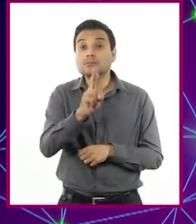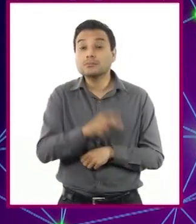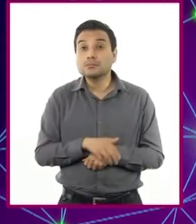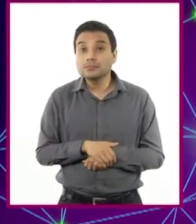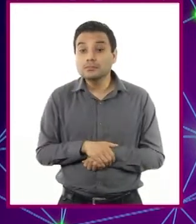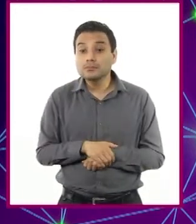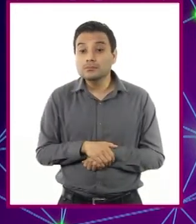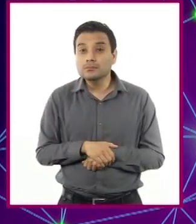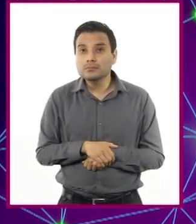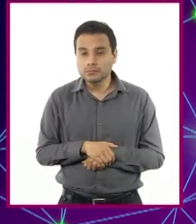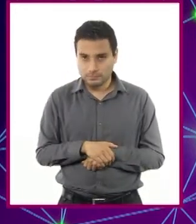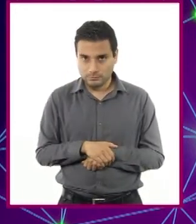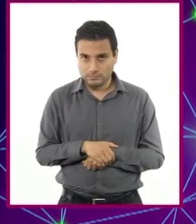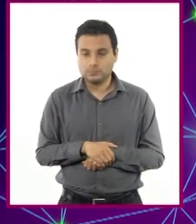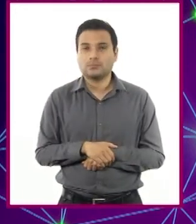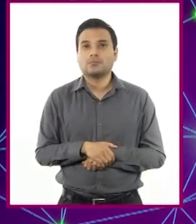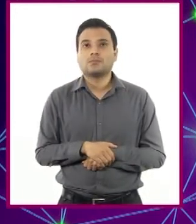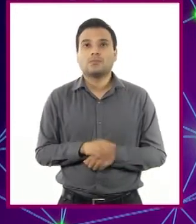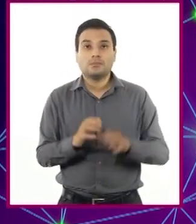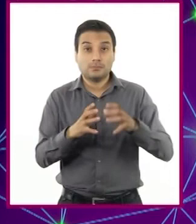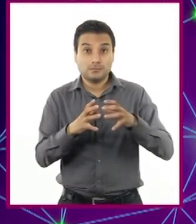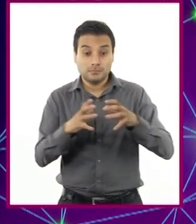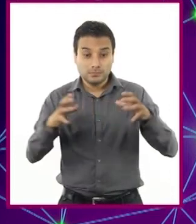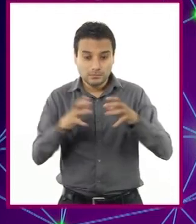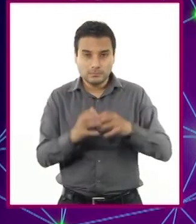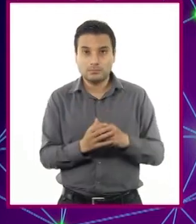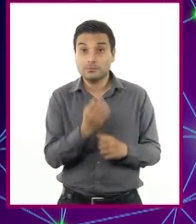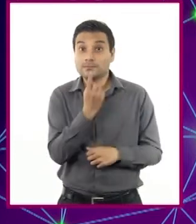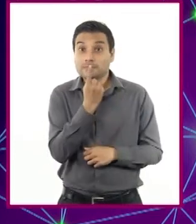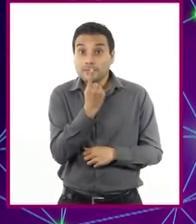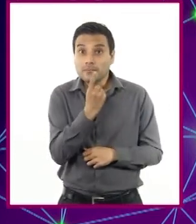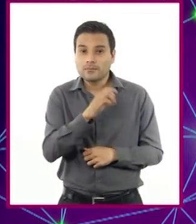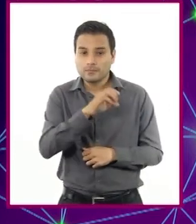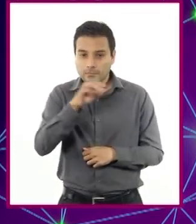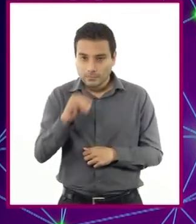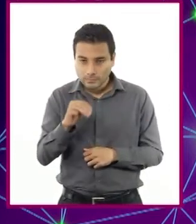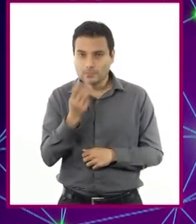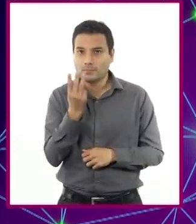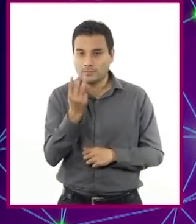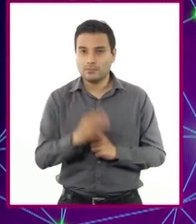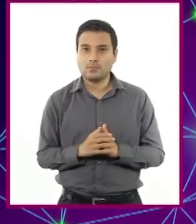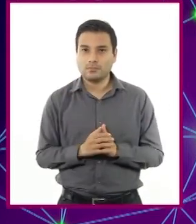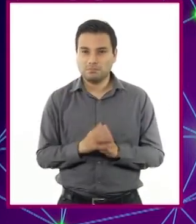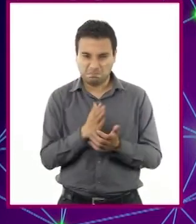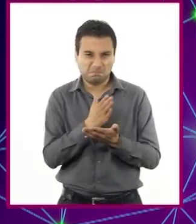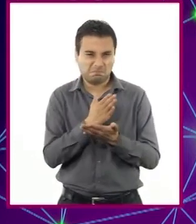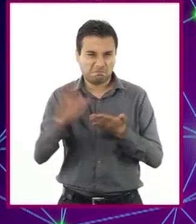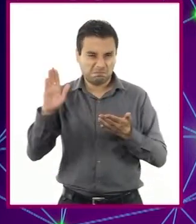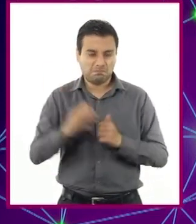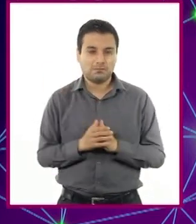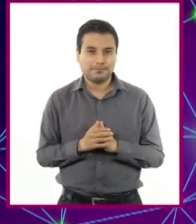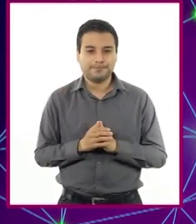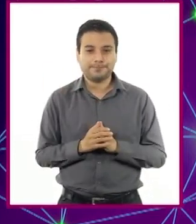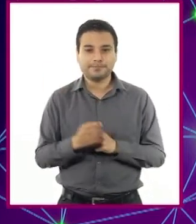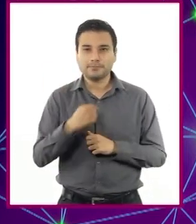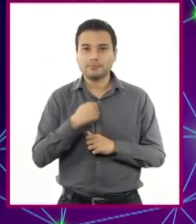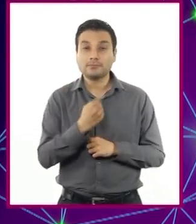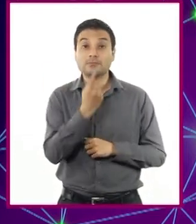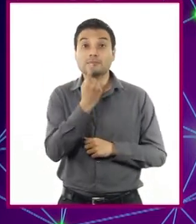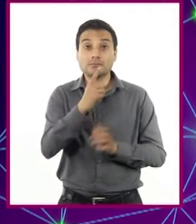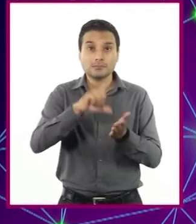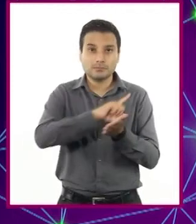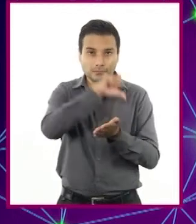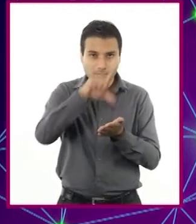cada porción tiene un volumen de 1 centímetro cúbico. Por otro lado, si dividimos 1 litro en